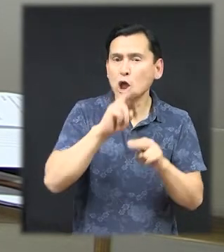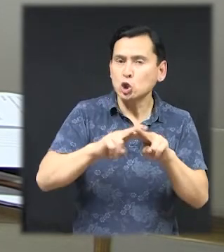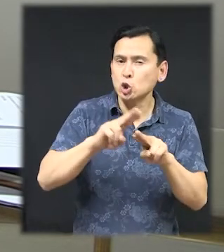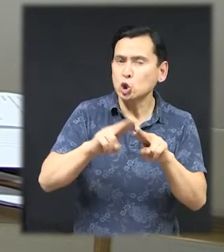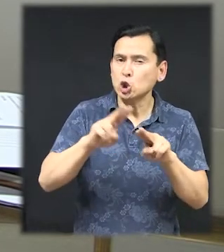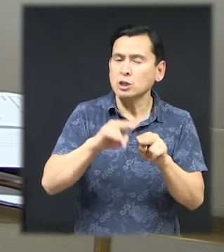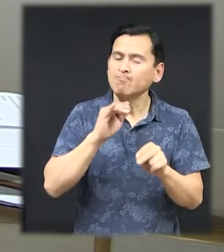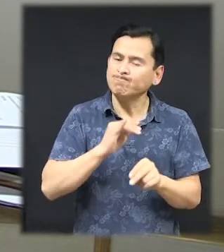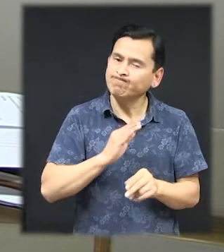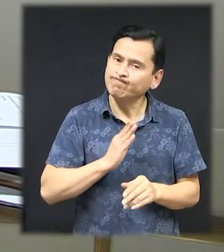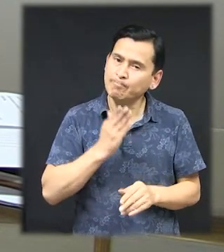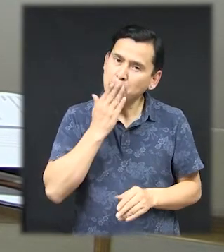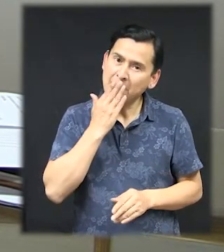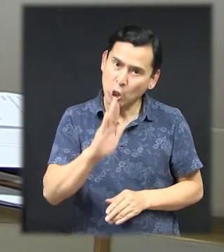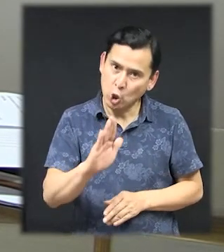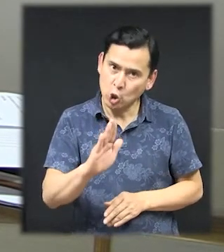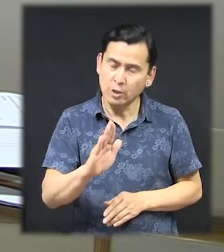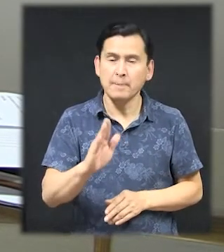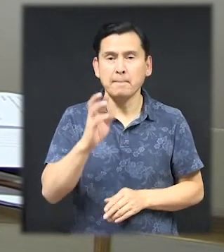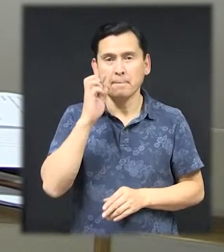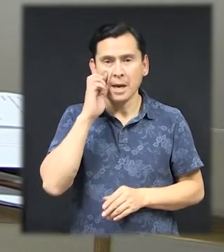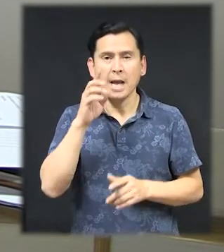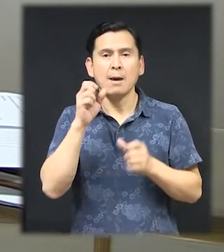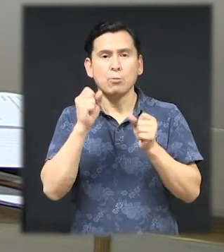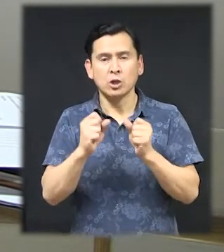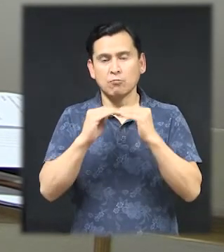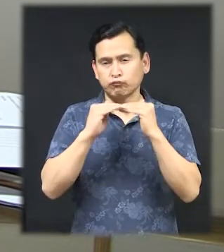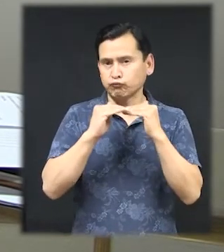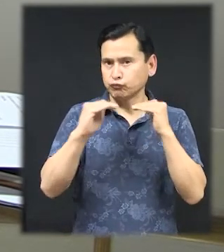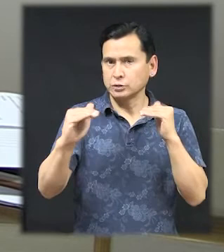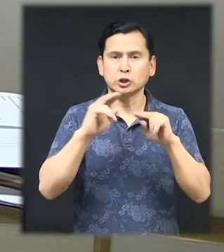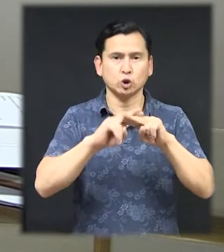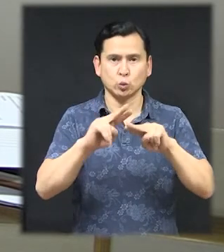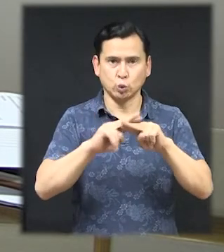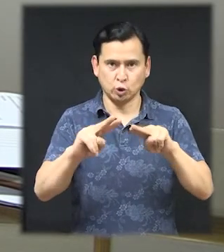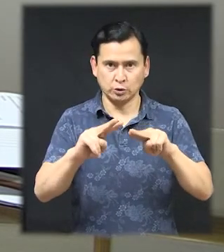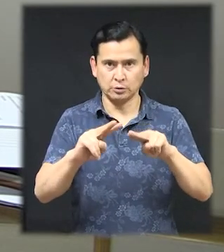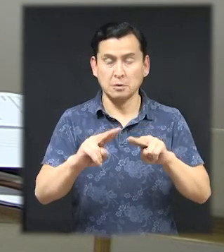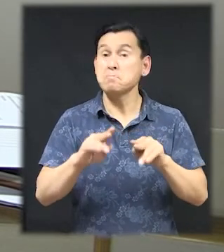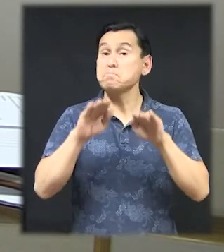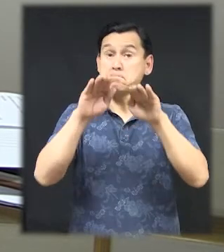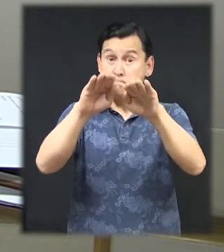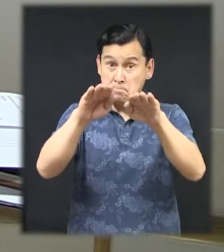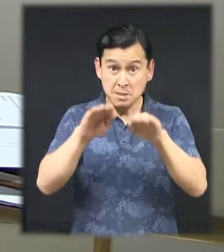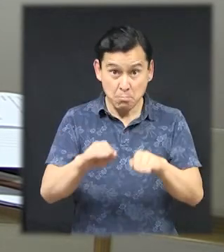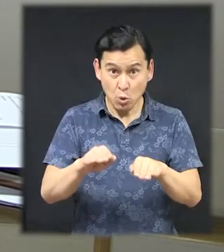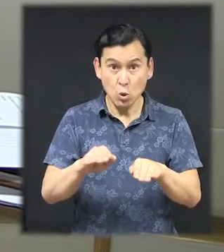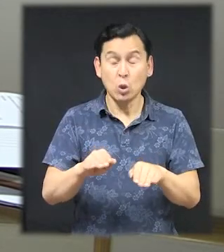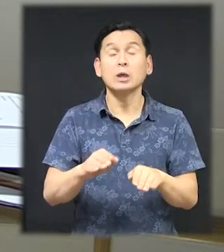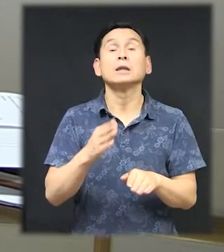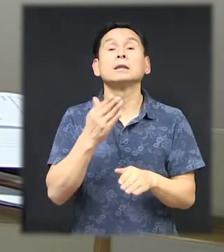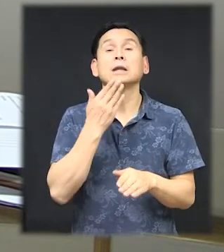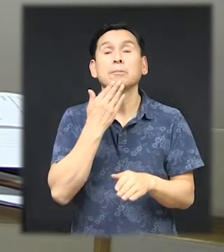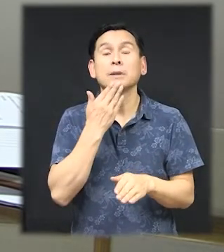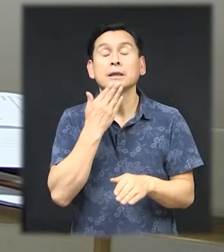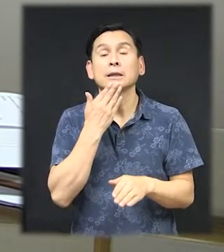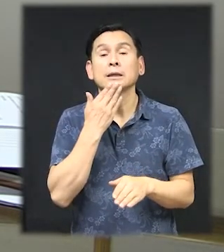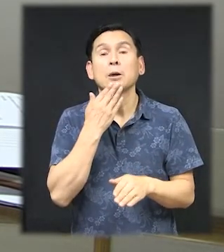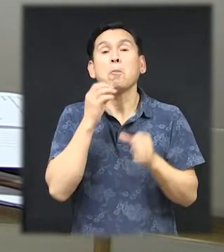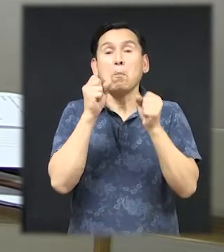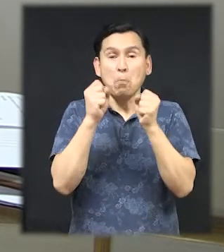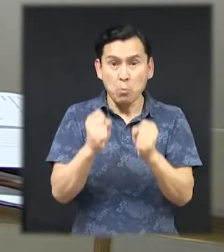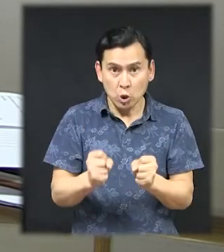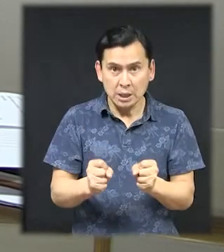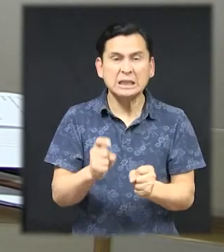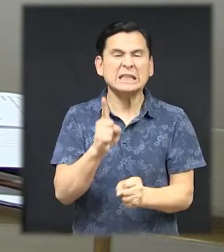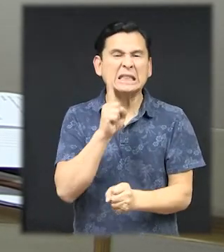soluciones, tenemos que buscar apoyo, tenemos que ser capaces de demostrar que podemos recuperar la actividad quirúrgica y aumentar nuestra